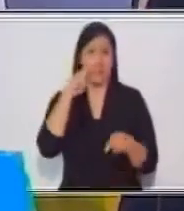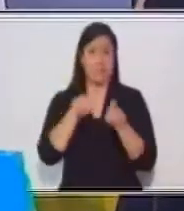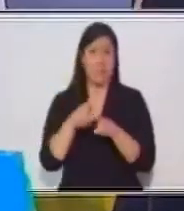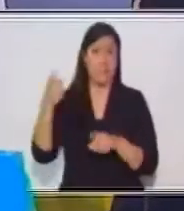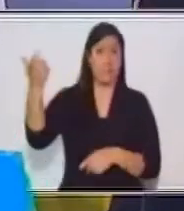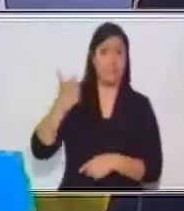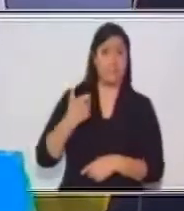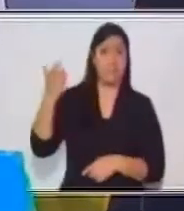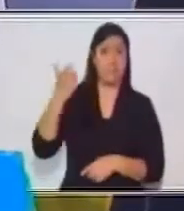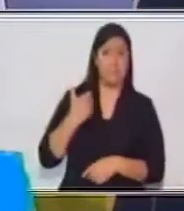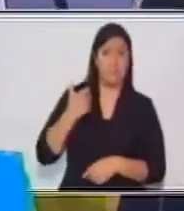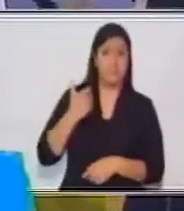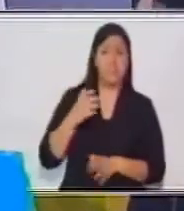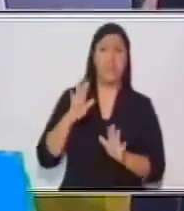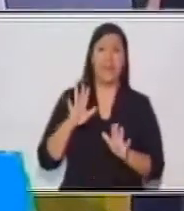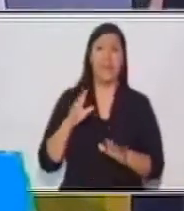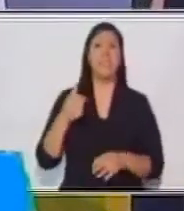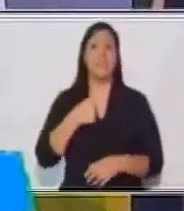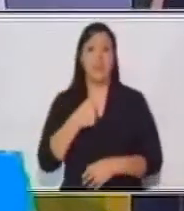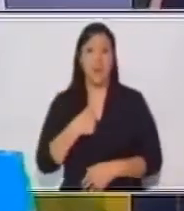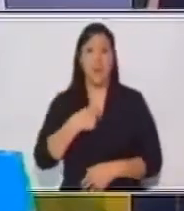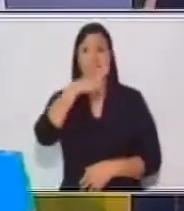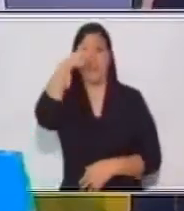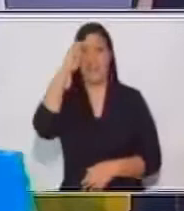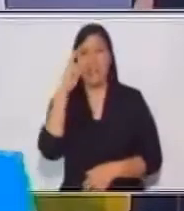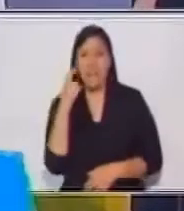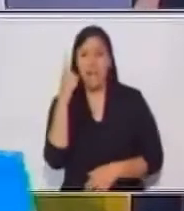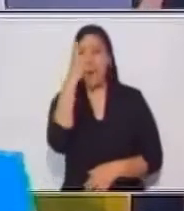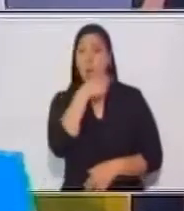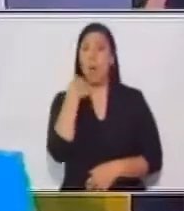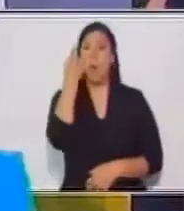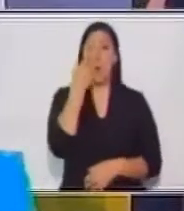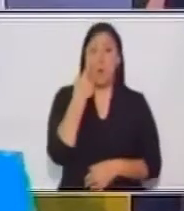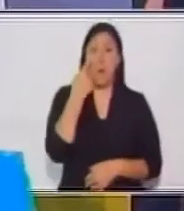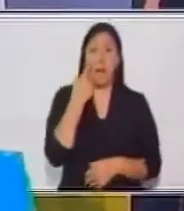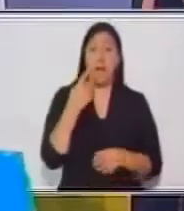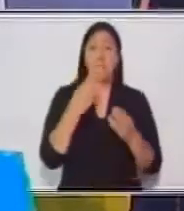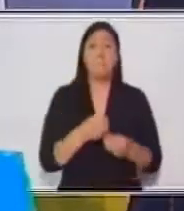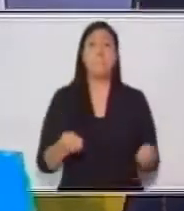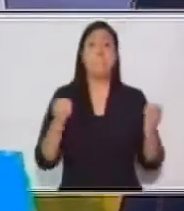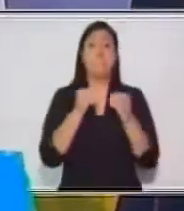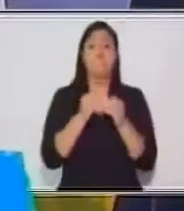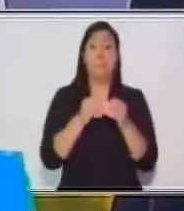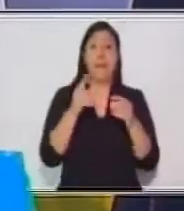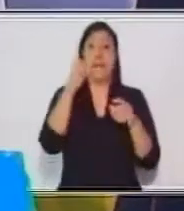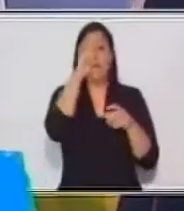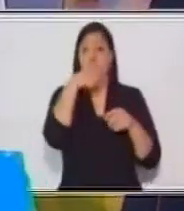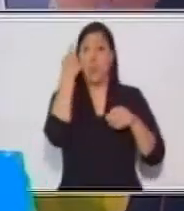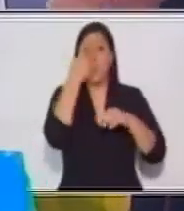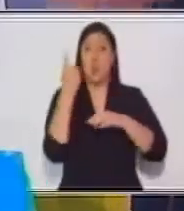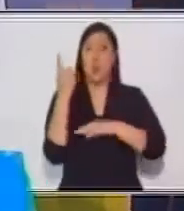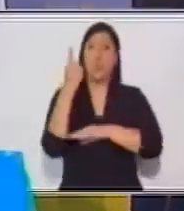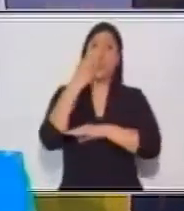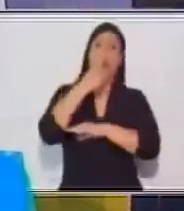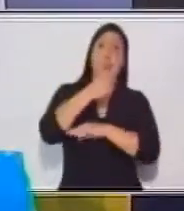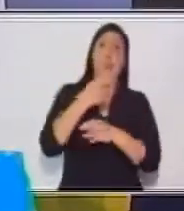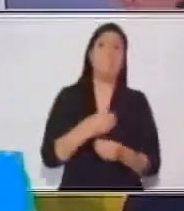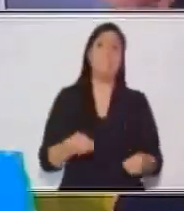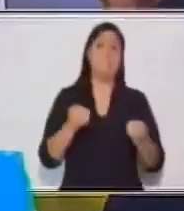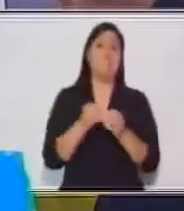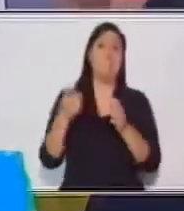hora, entre más horas se trabaja, más pago se recibe. Si menos horas trabajas, menos pago